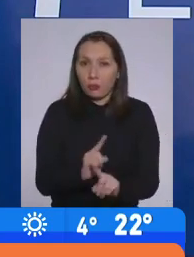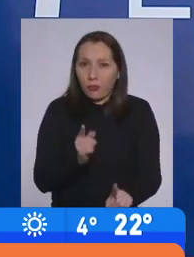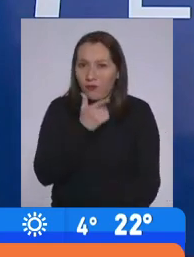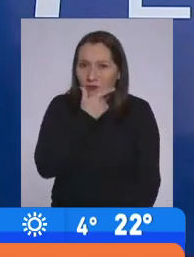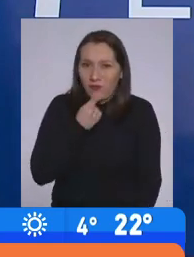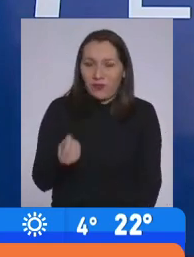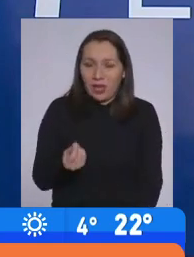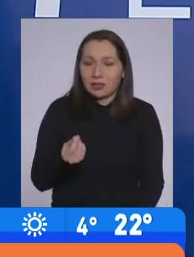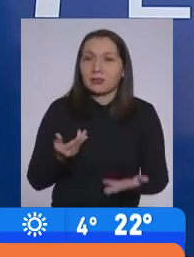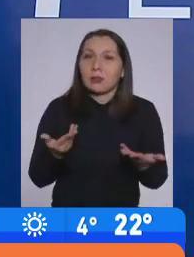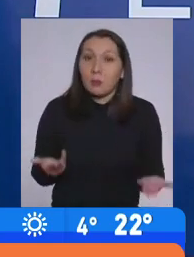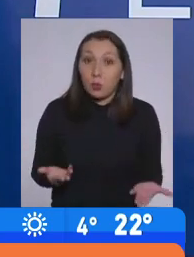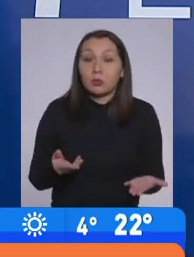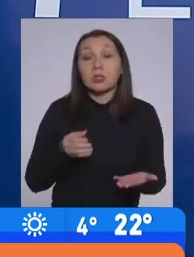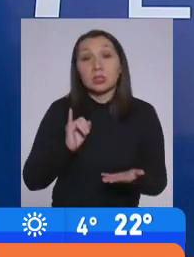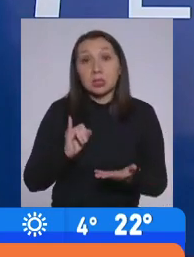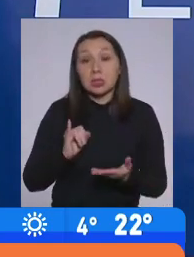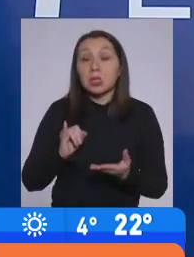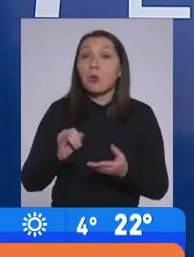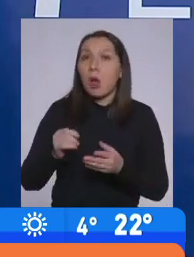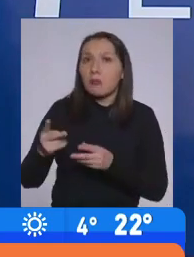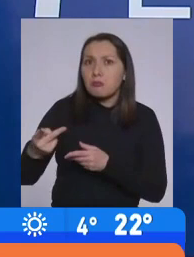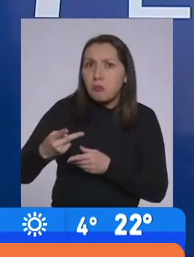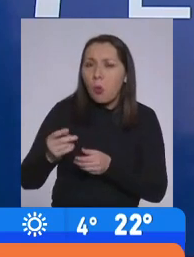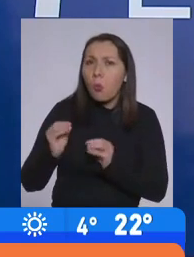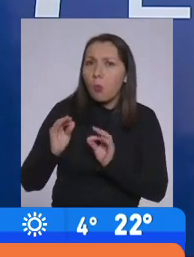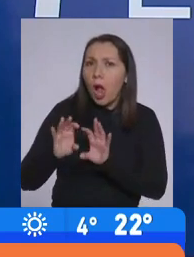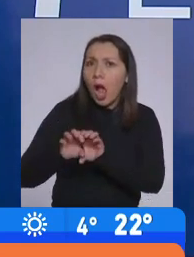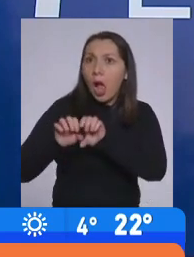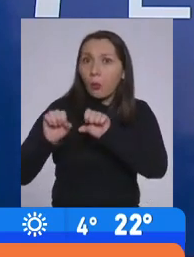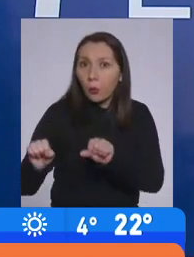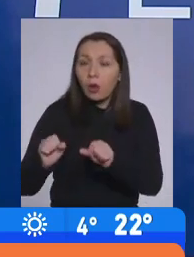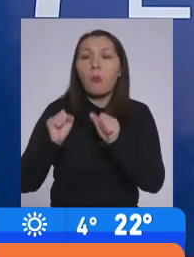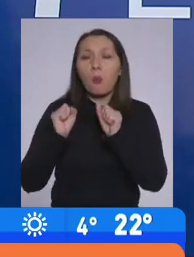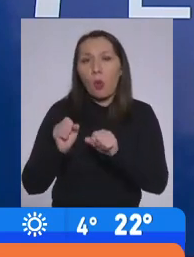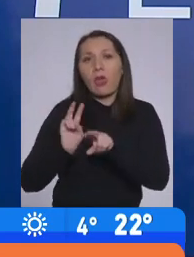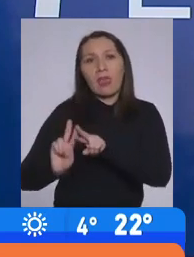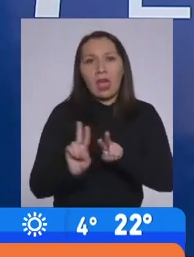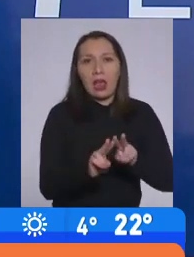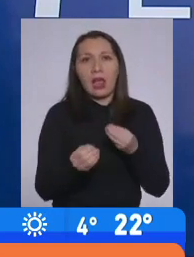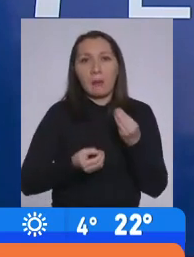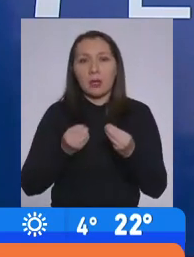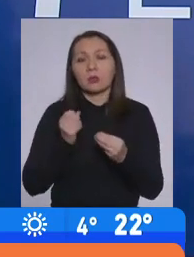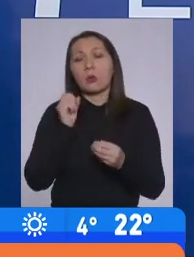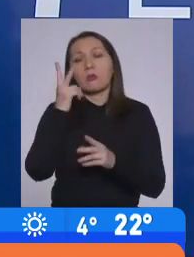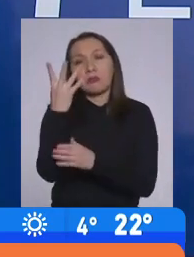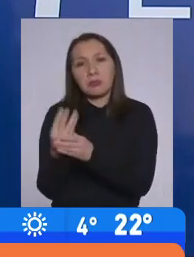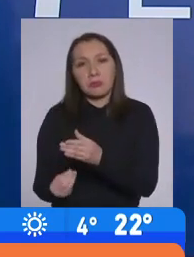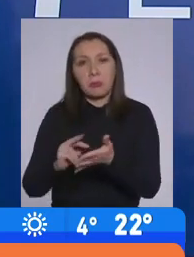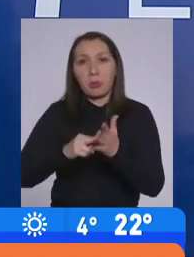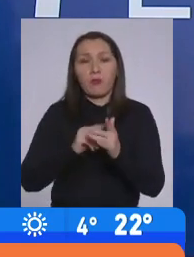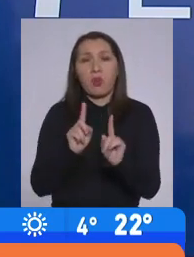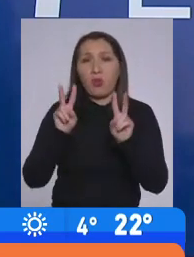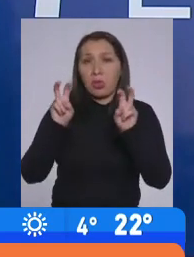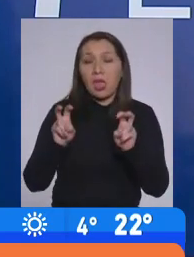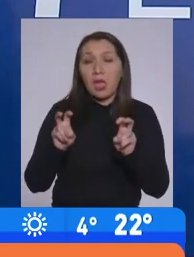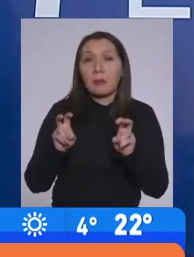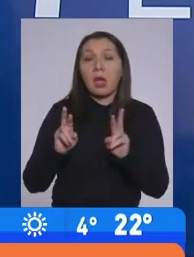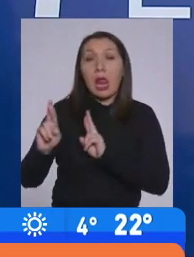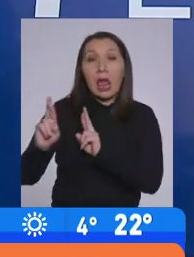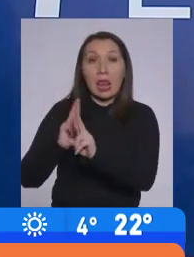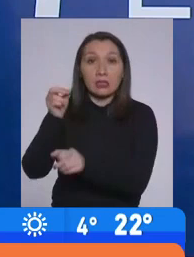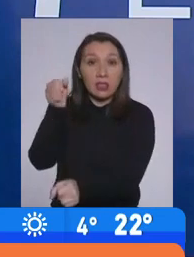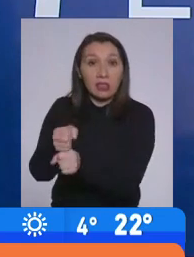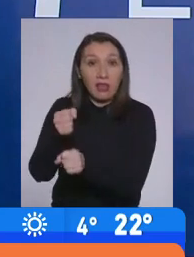fácil y por lo tanto si se aúnan las voluntades entonces podemos finalmente resolver los problemas no es un tema en términos de las